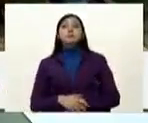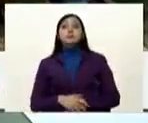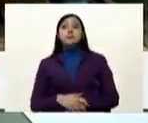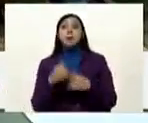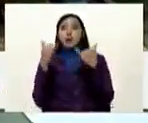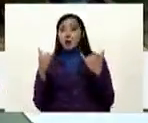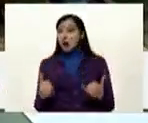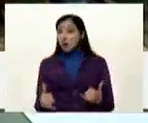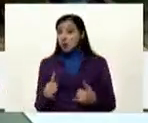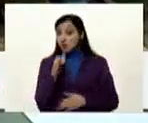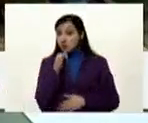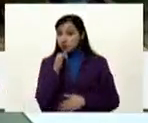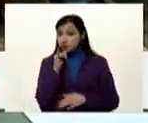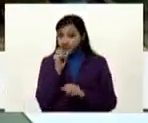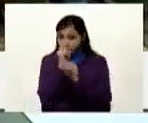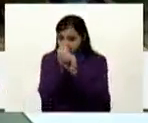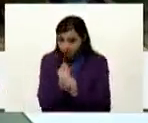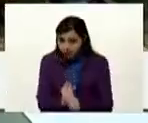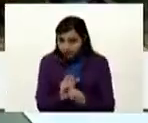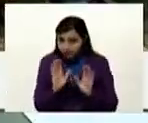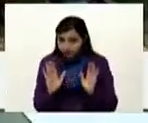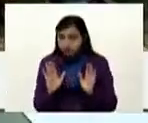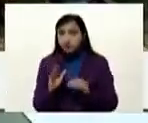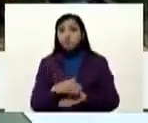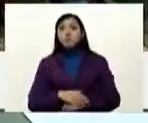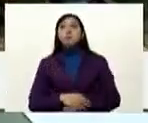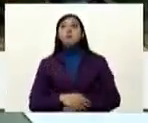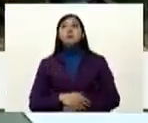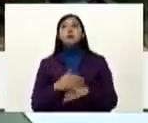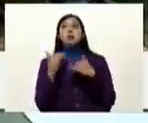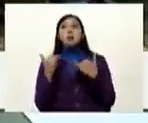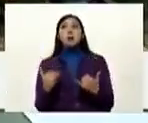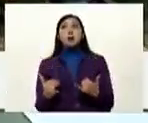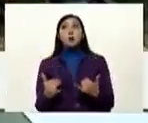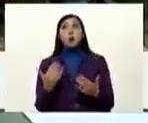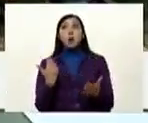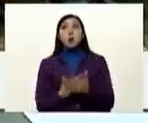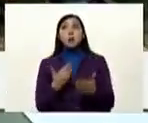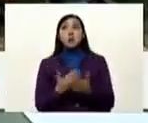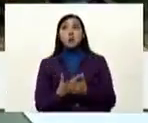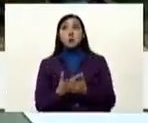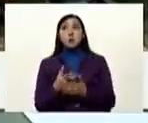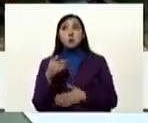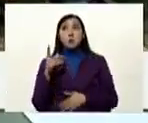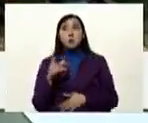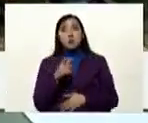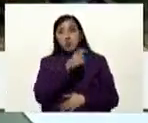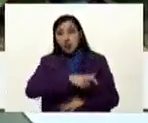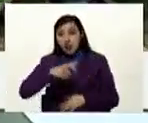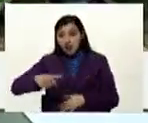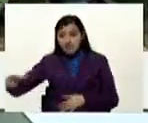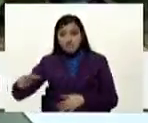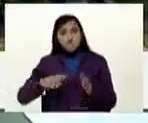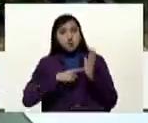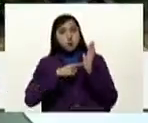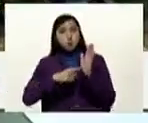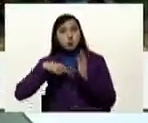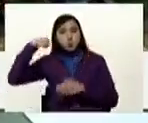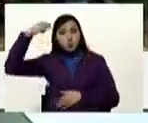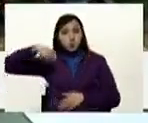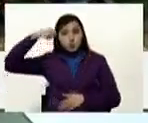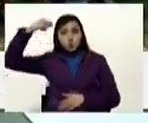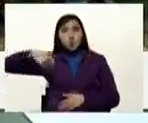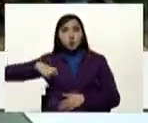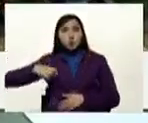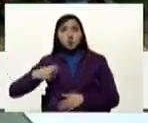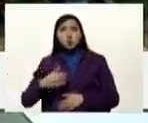mismo le vamos a dar, pero vamos a seguir viendo este nuevo testimonio para que ustedes vean a través del